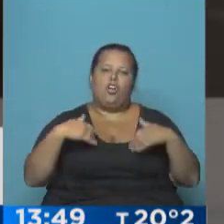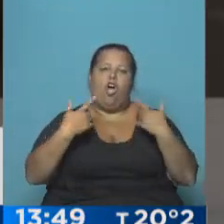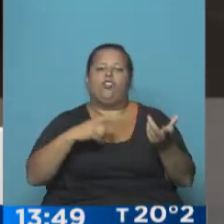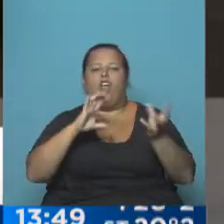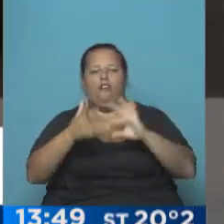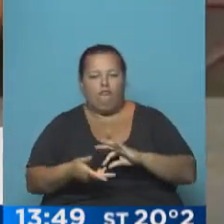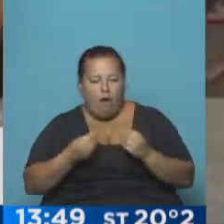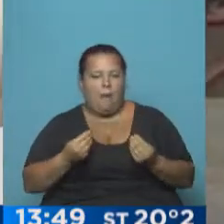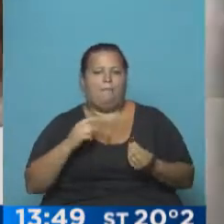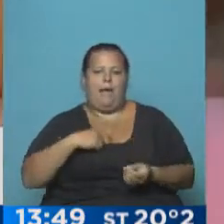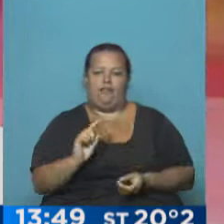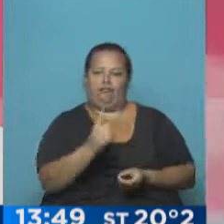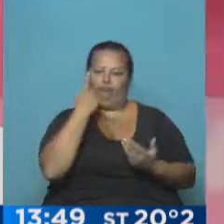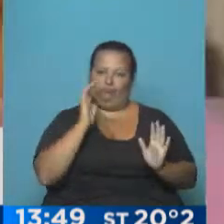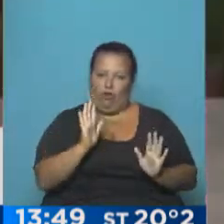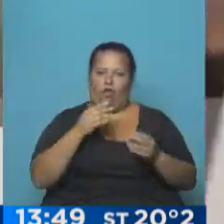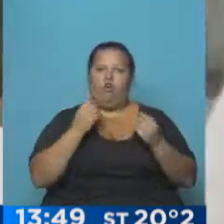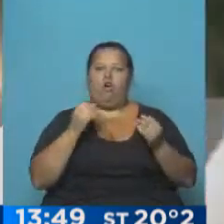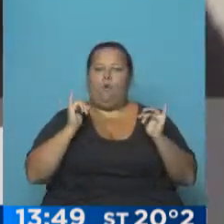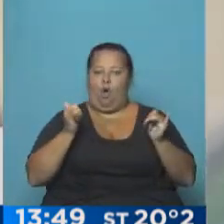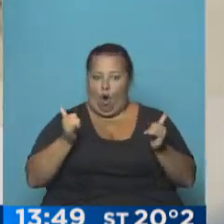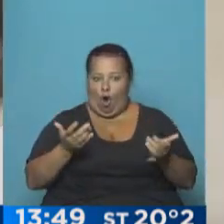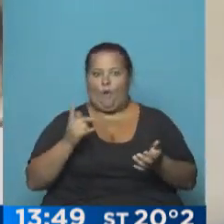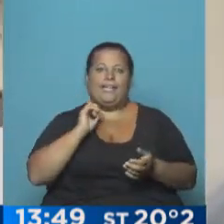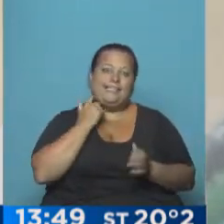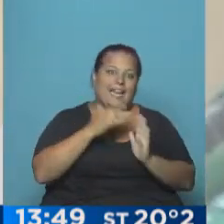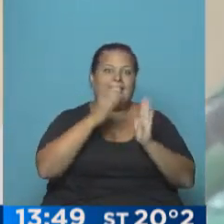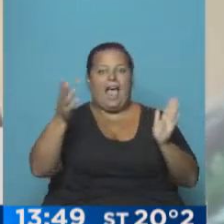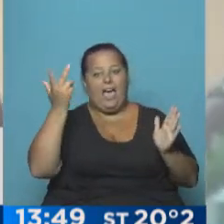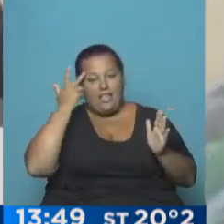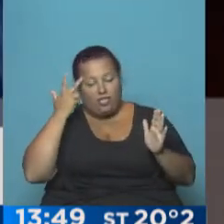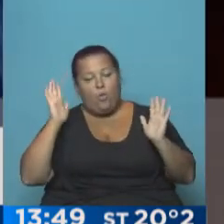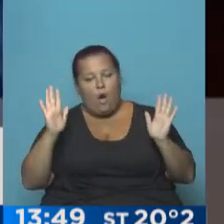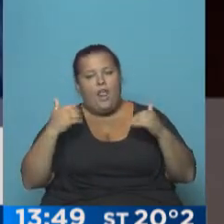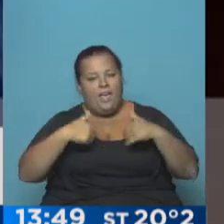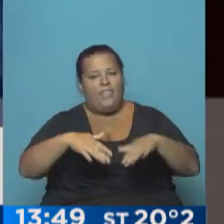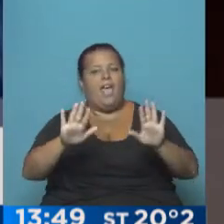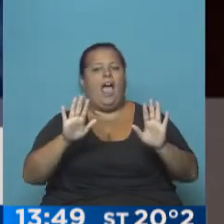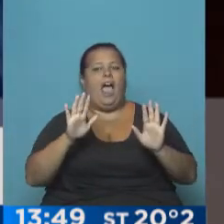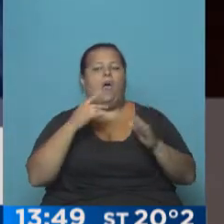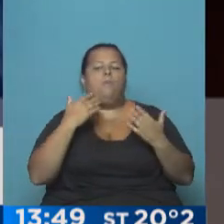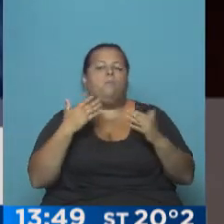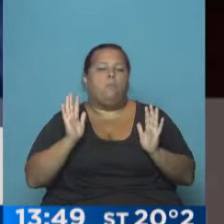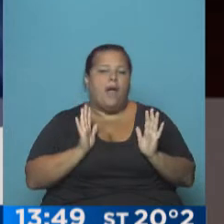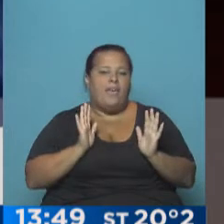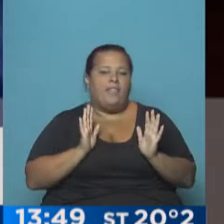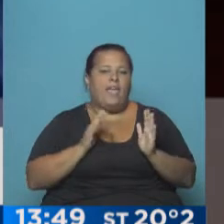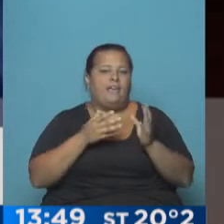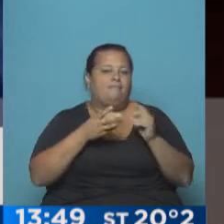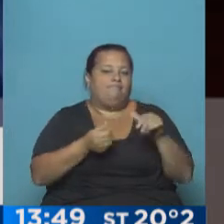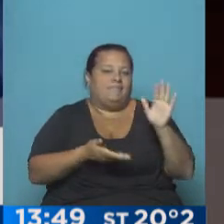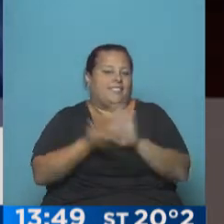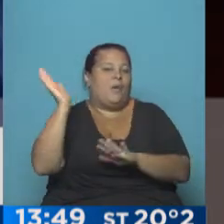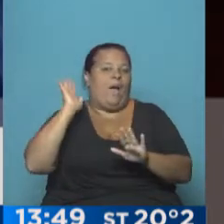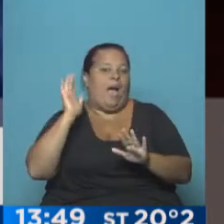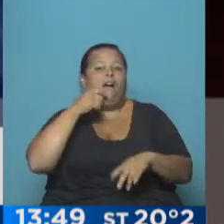posibilidad de autonomía, ¿no? Como adolescentes de 13 a 18, bueno, darles esta posibilidad de egreso,